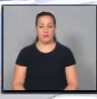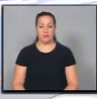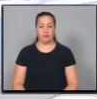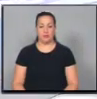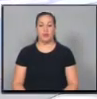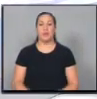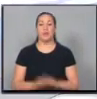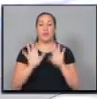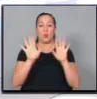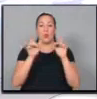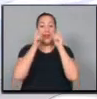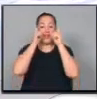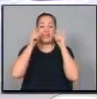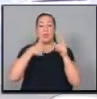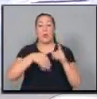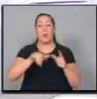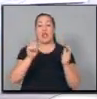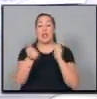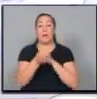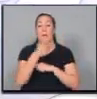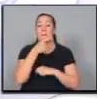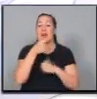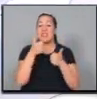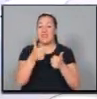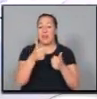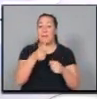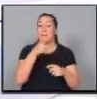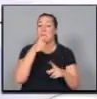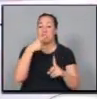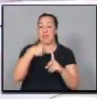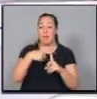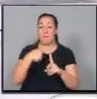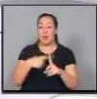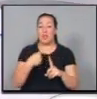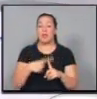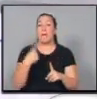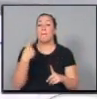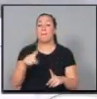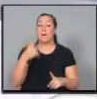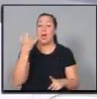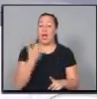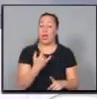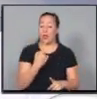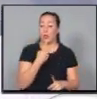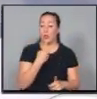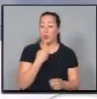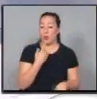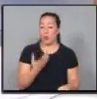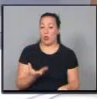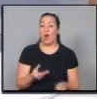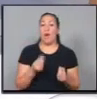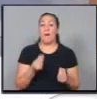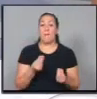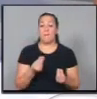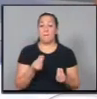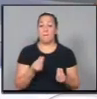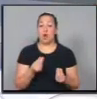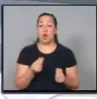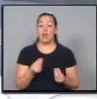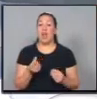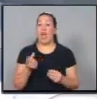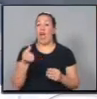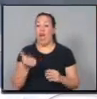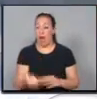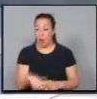Bueno, atención, se vienen los cambios. Parece bueno, parece positivo, parece un beneficio, pero genera algunas dudas. Porque se va a incrementar el